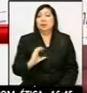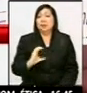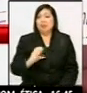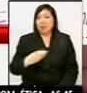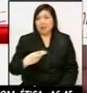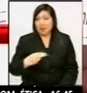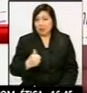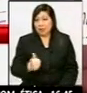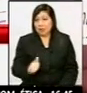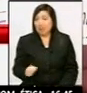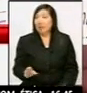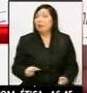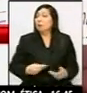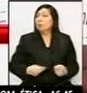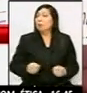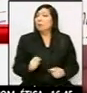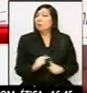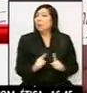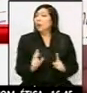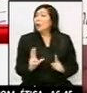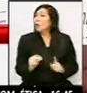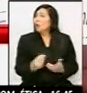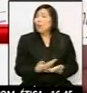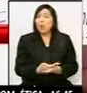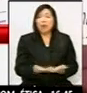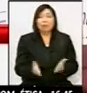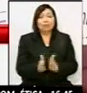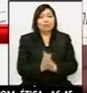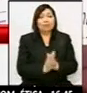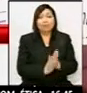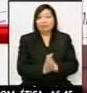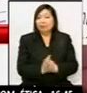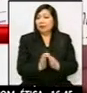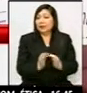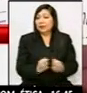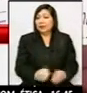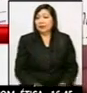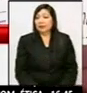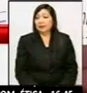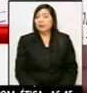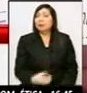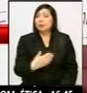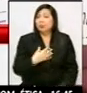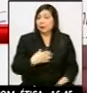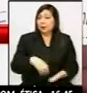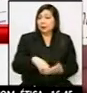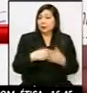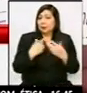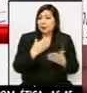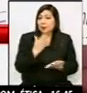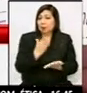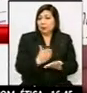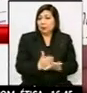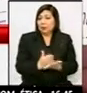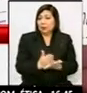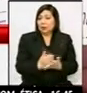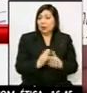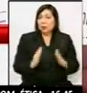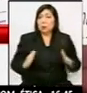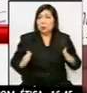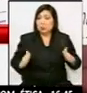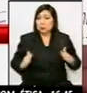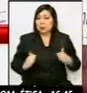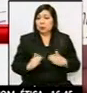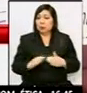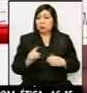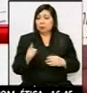etcétera, en favor de la actividad minera, pero no hay un beneficio real. Mi ciudad ha perdido la mitad de su campiña, y alrededor